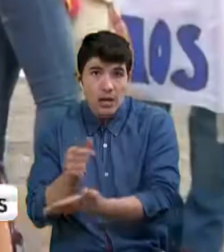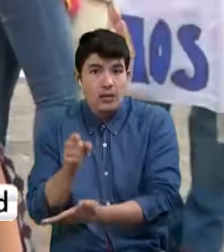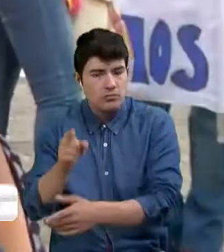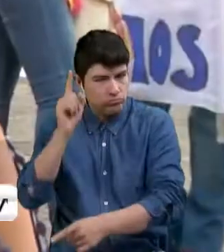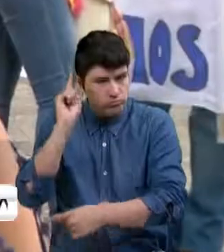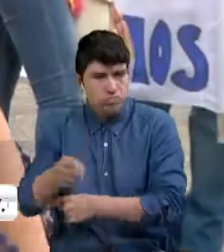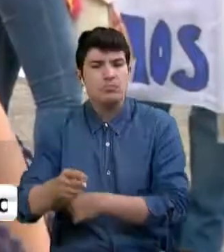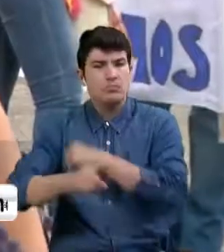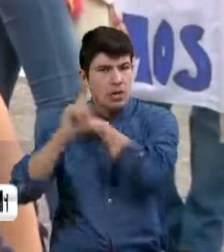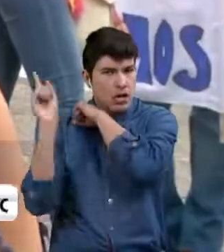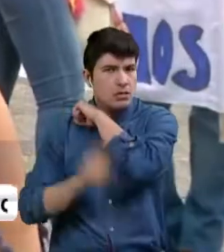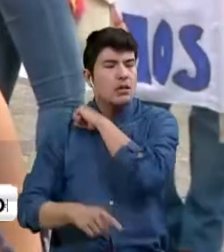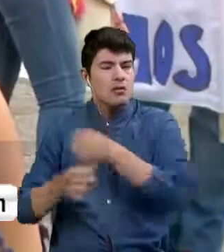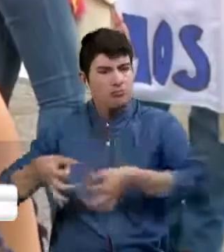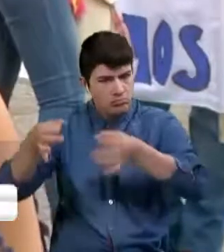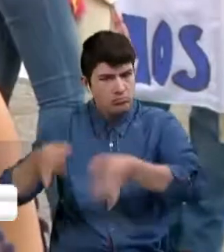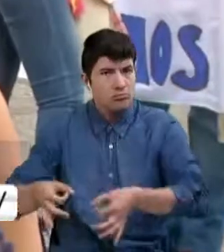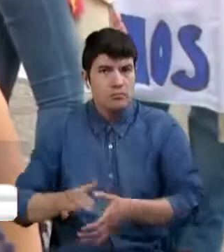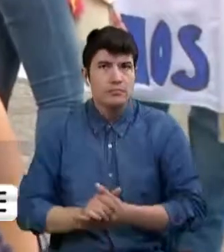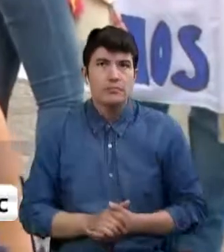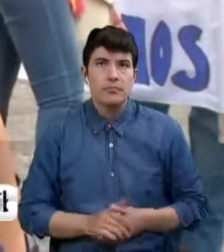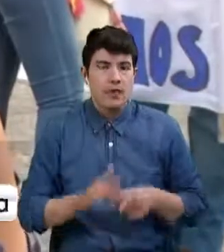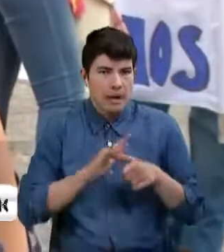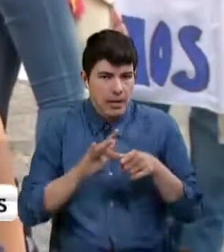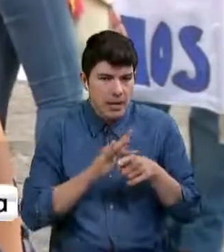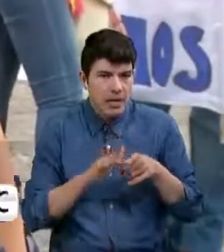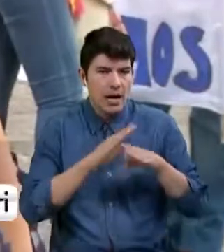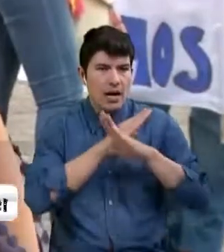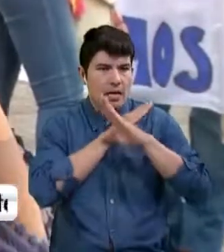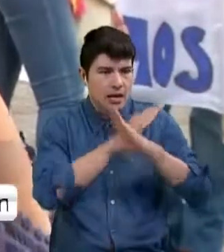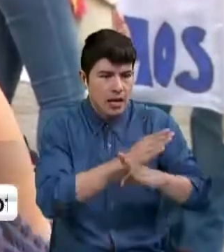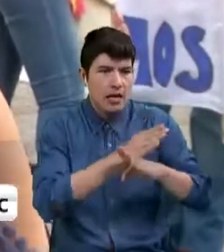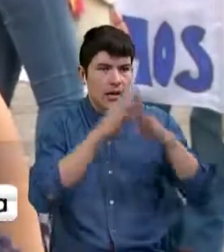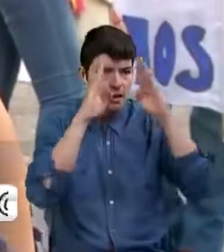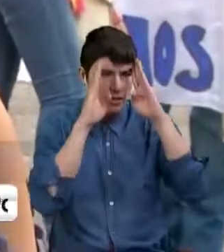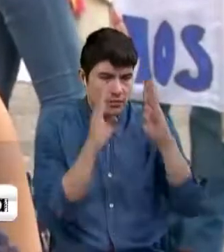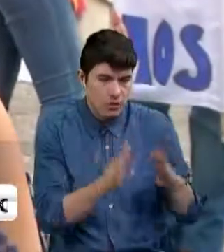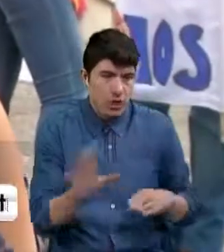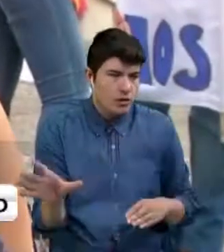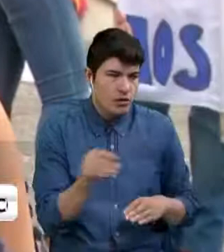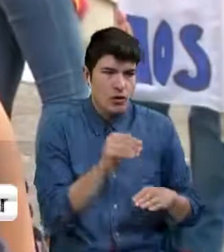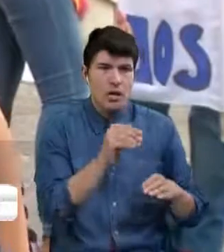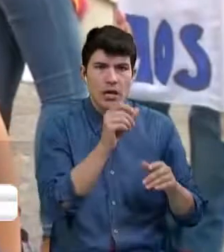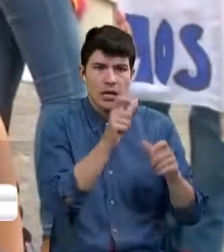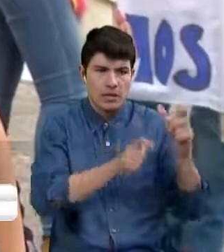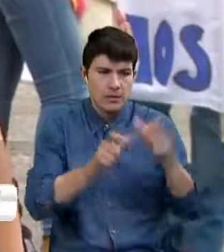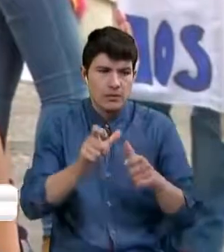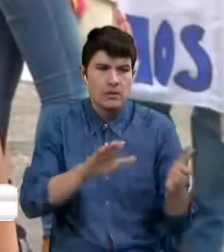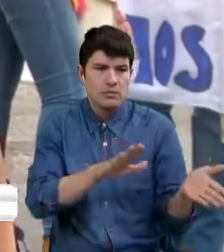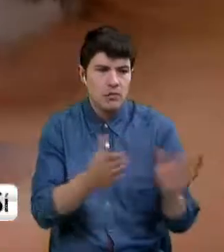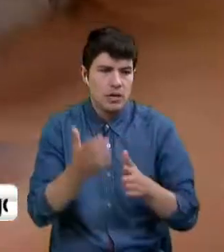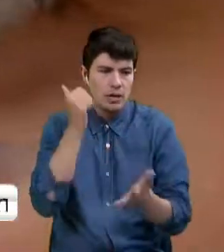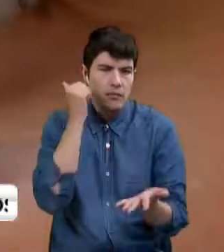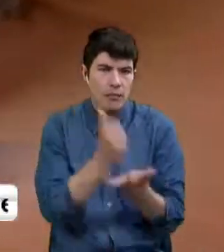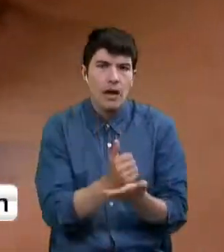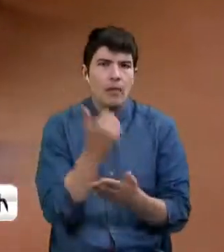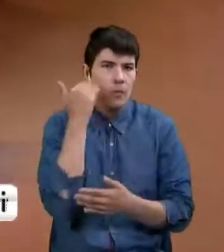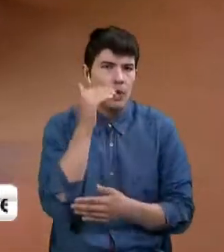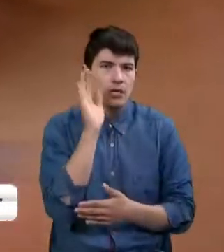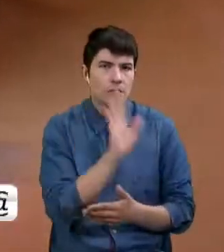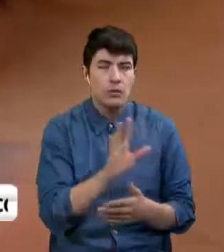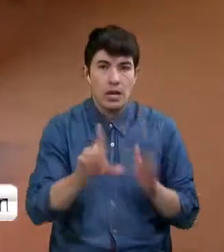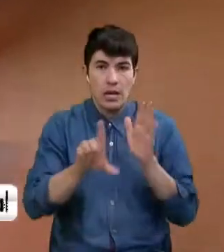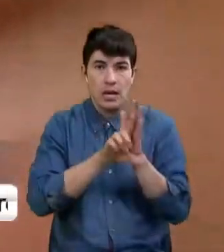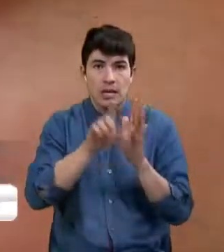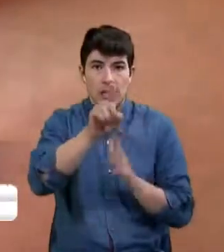a la aplicación de la prevención detención efectiva de todos los crímenes que se cometen hacia las mujeres según la ley